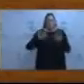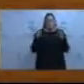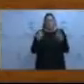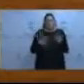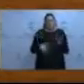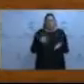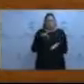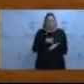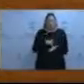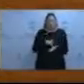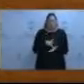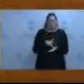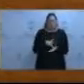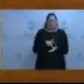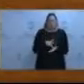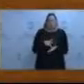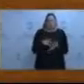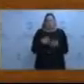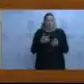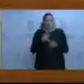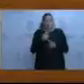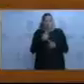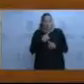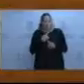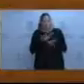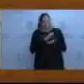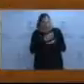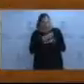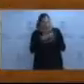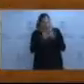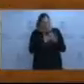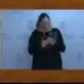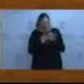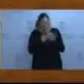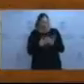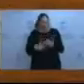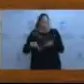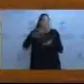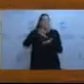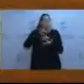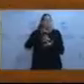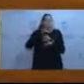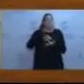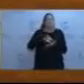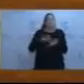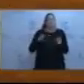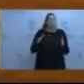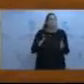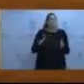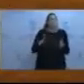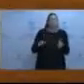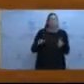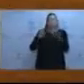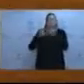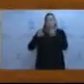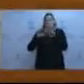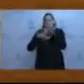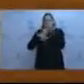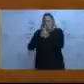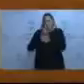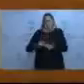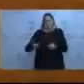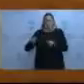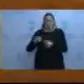puesta de manifiesto en un estudio prospectivo y multicéntrico de un organismo internacional